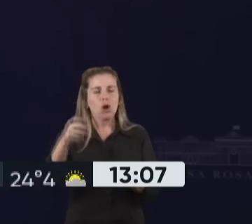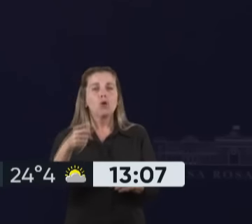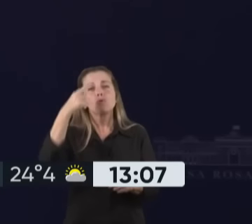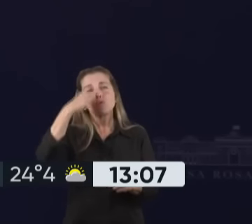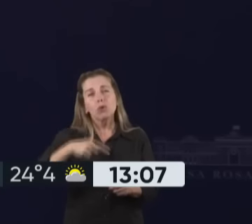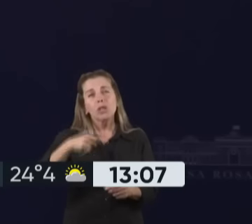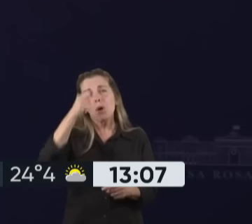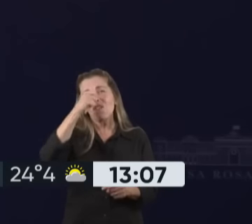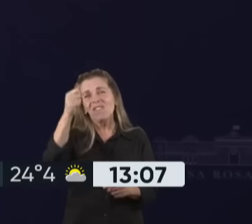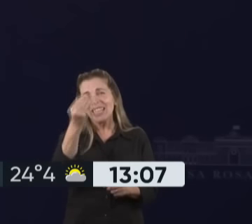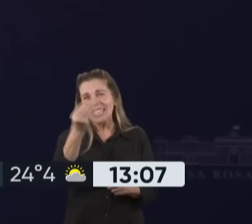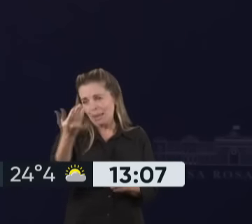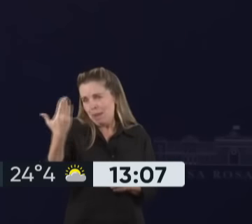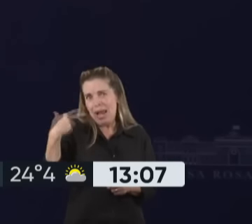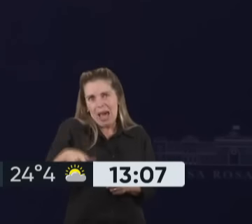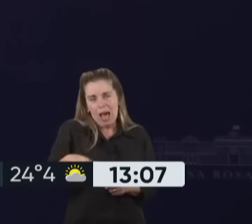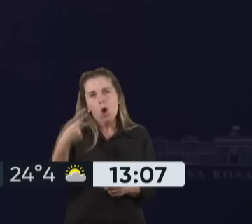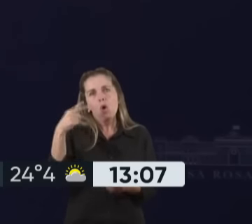largo, con